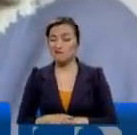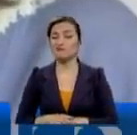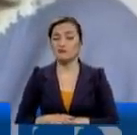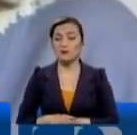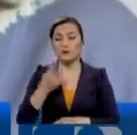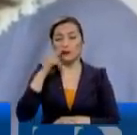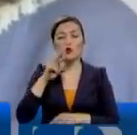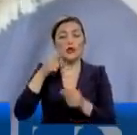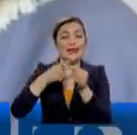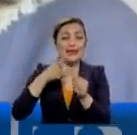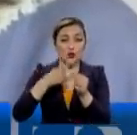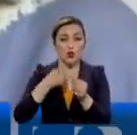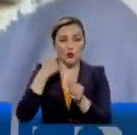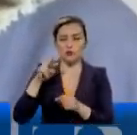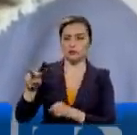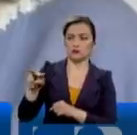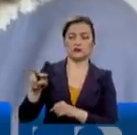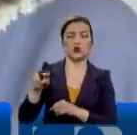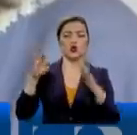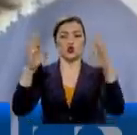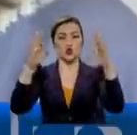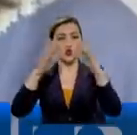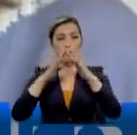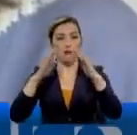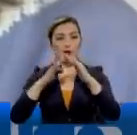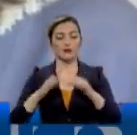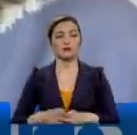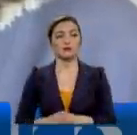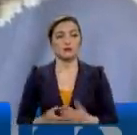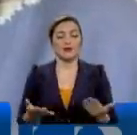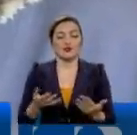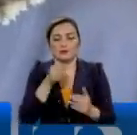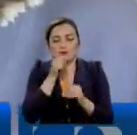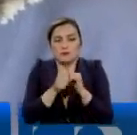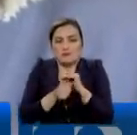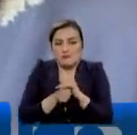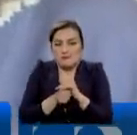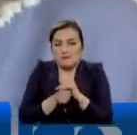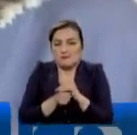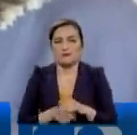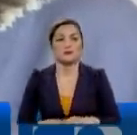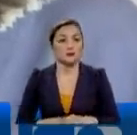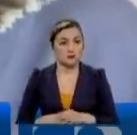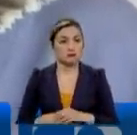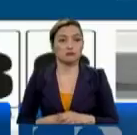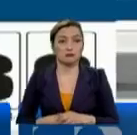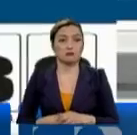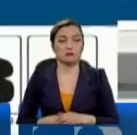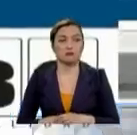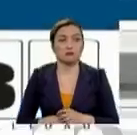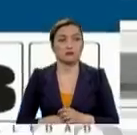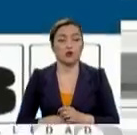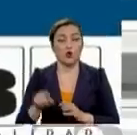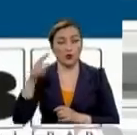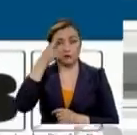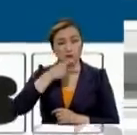alrededor de Quito y también indicio en Tumbaco, pero actualmente se está escondiendo el padre. Si usted